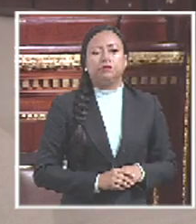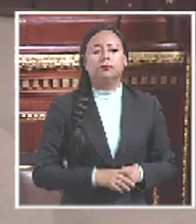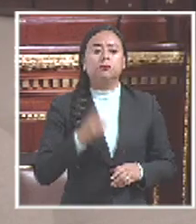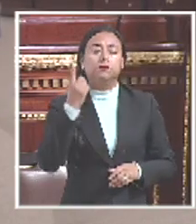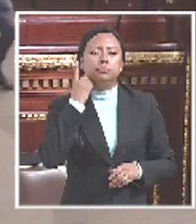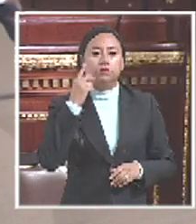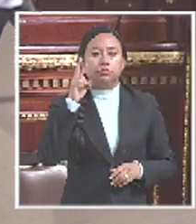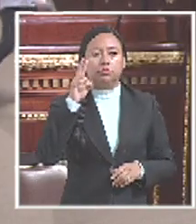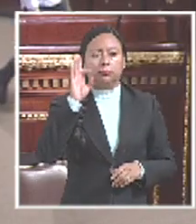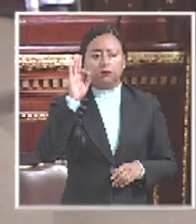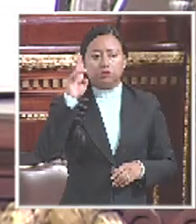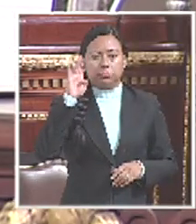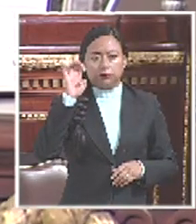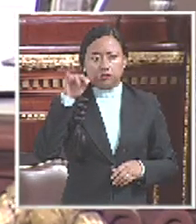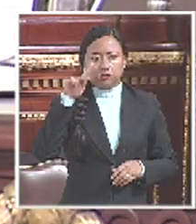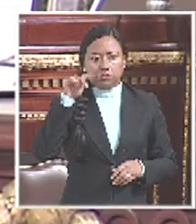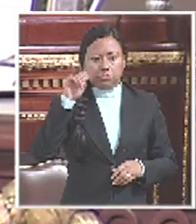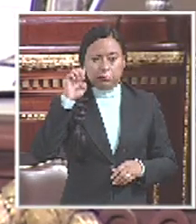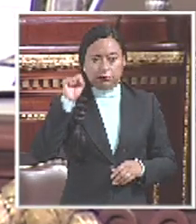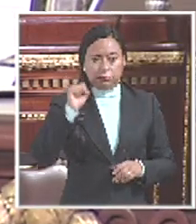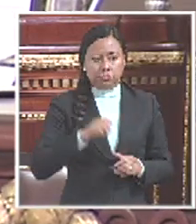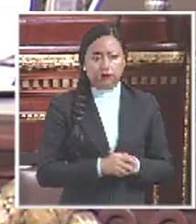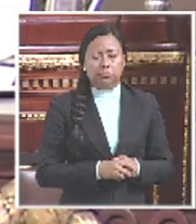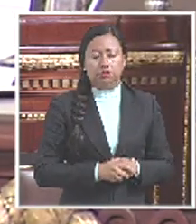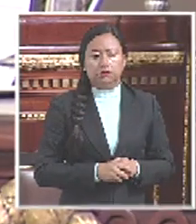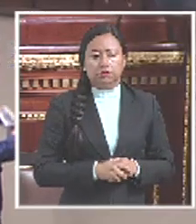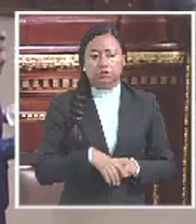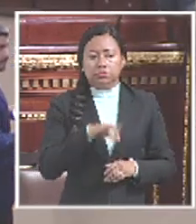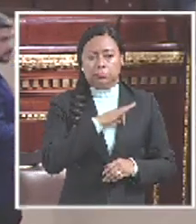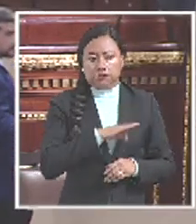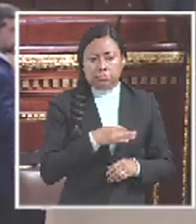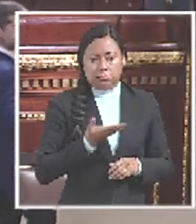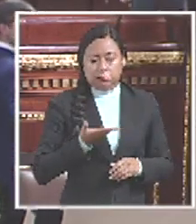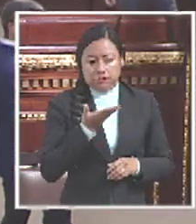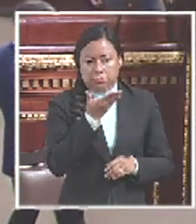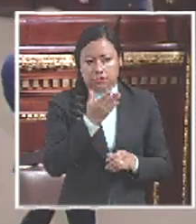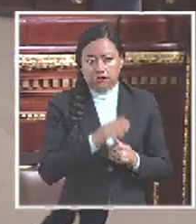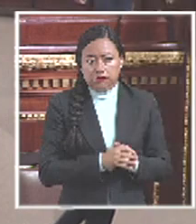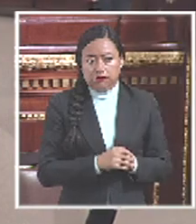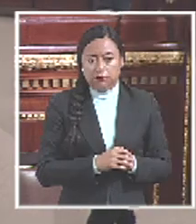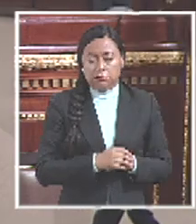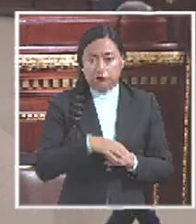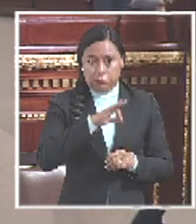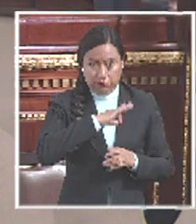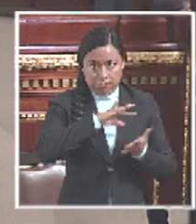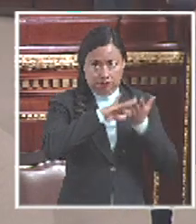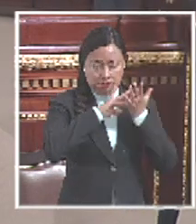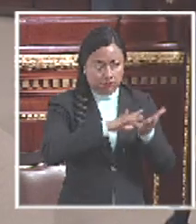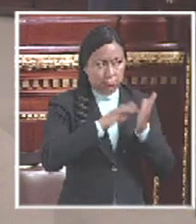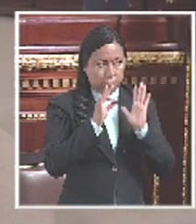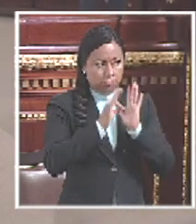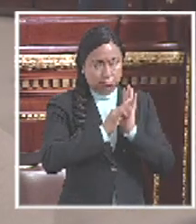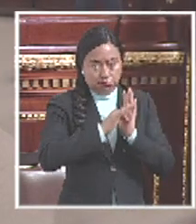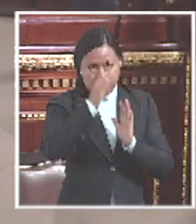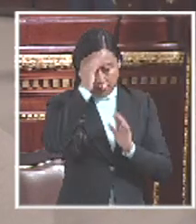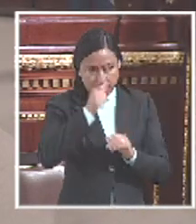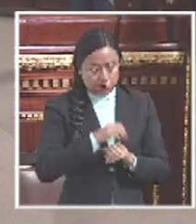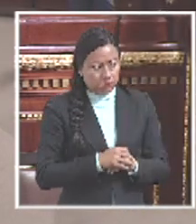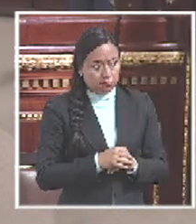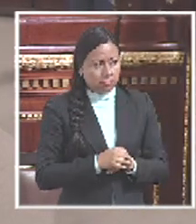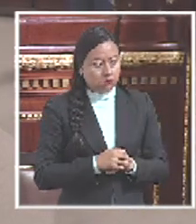Diputado Ricardo Fuentes. Quería saber si por su conducto podría suscribir el punto de acuerdo del diputado